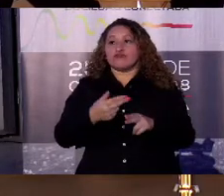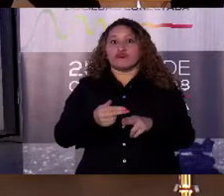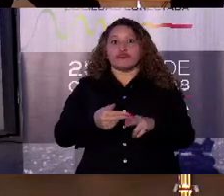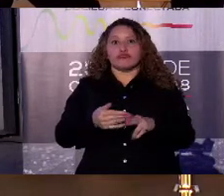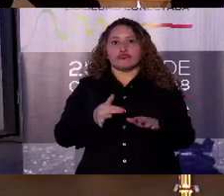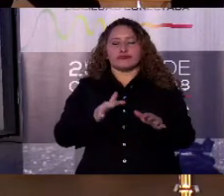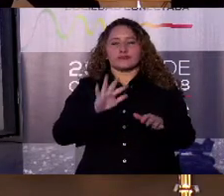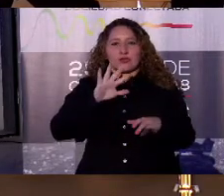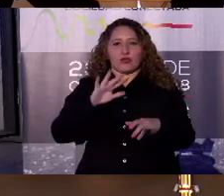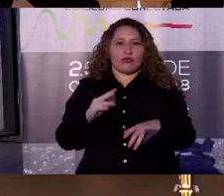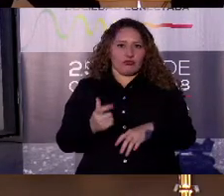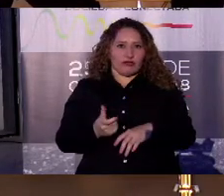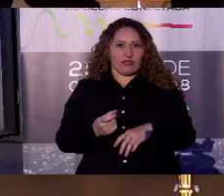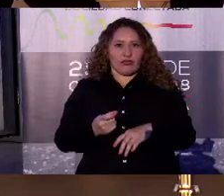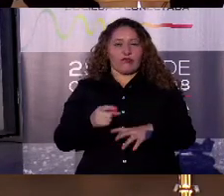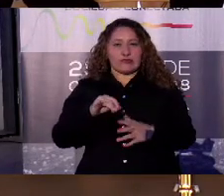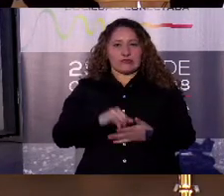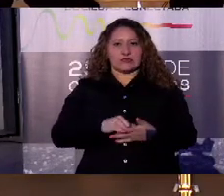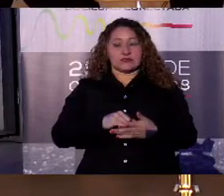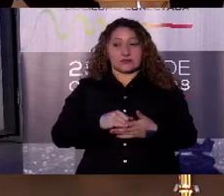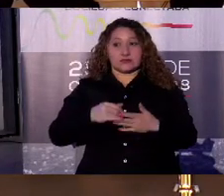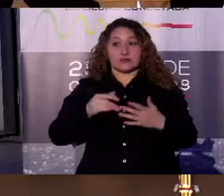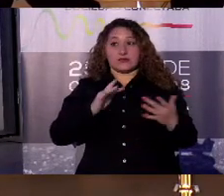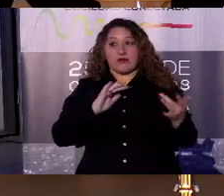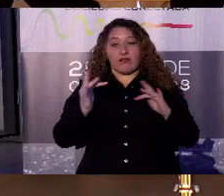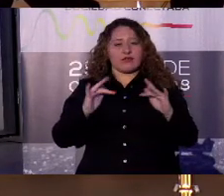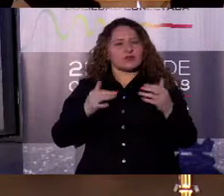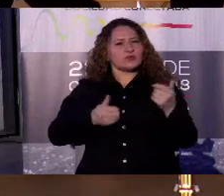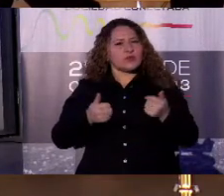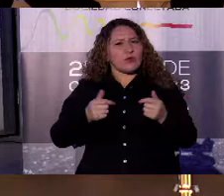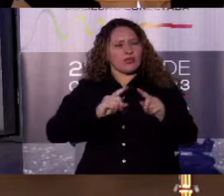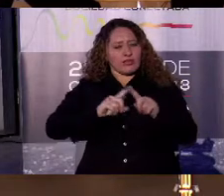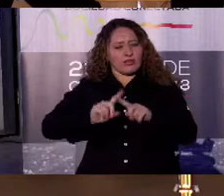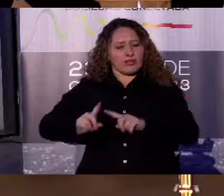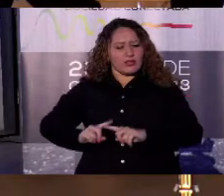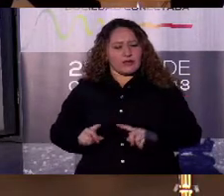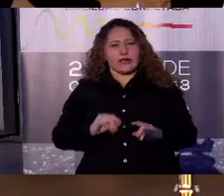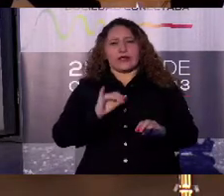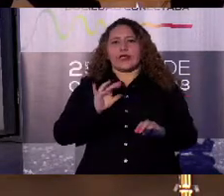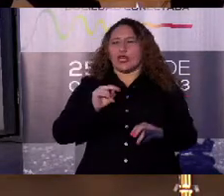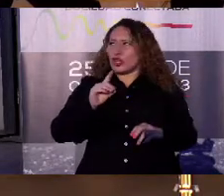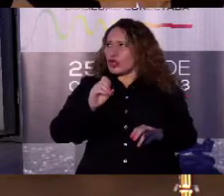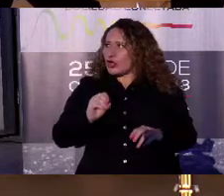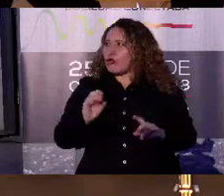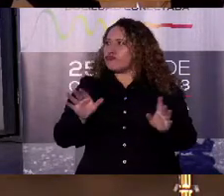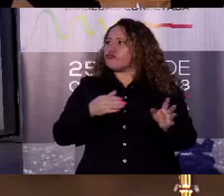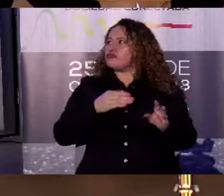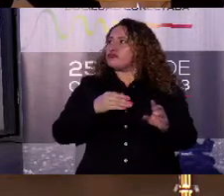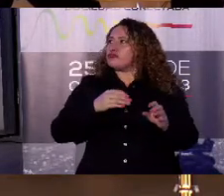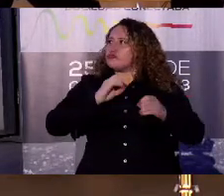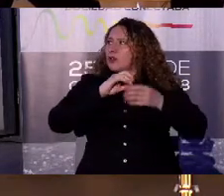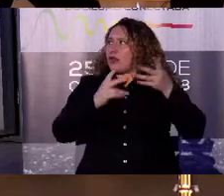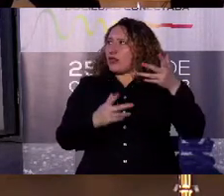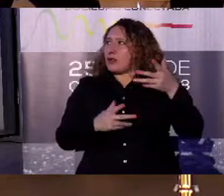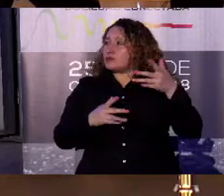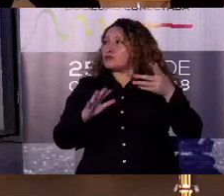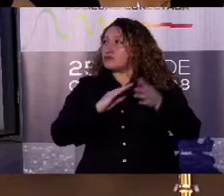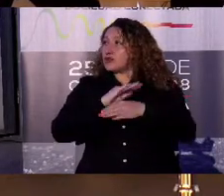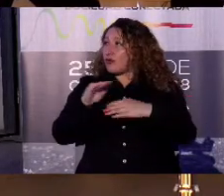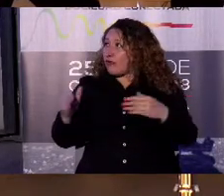parte 5G, ¿no? Las redes heterogéneas, redes indoor, redes outdoor, es decir,